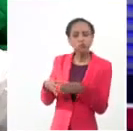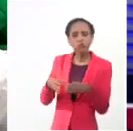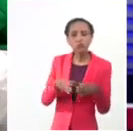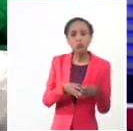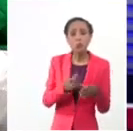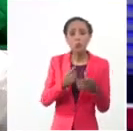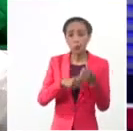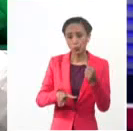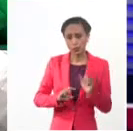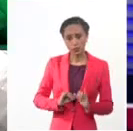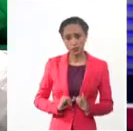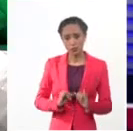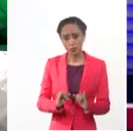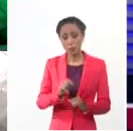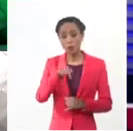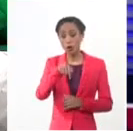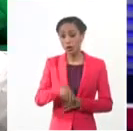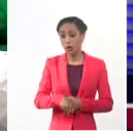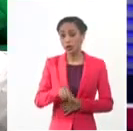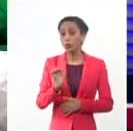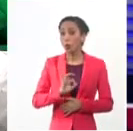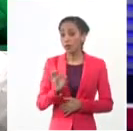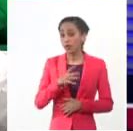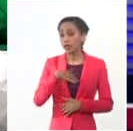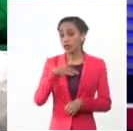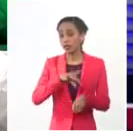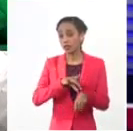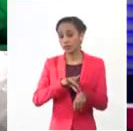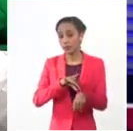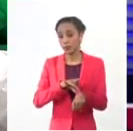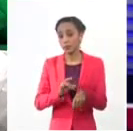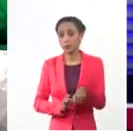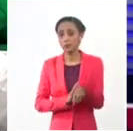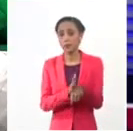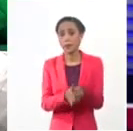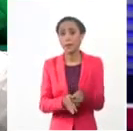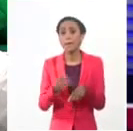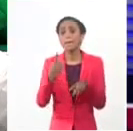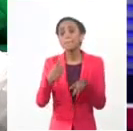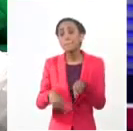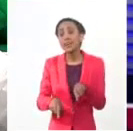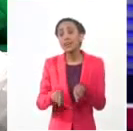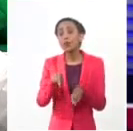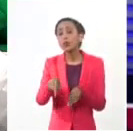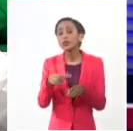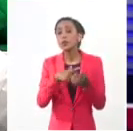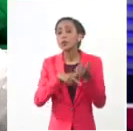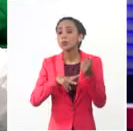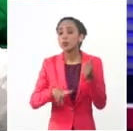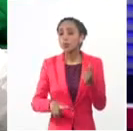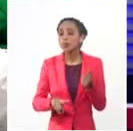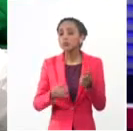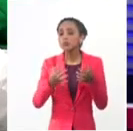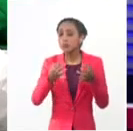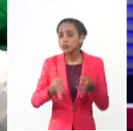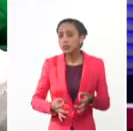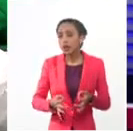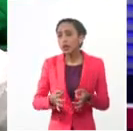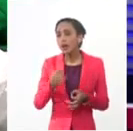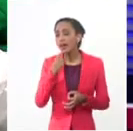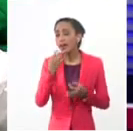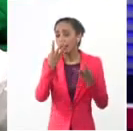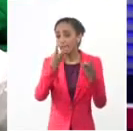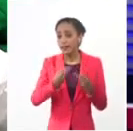las mencionamos aquí porque todavía aportan, pero indiscutiblemente son provincias que también el número de